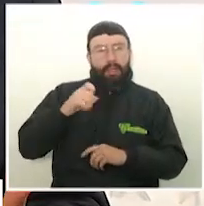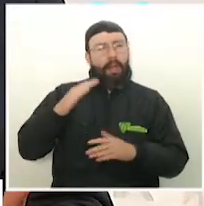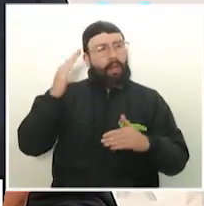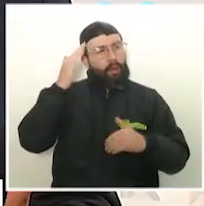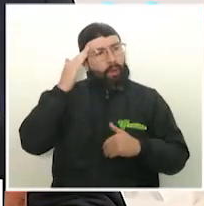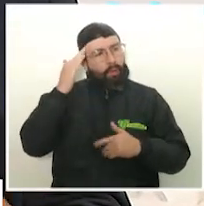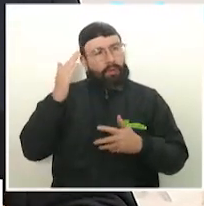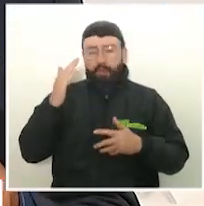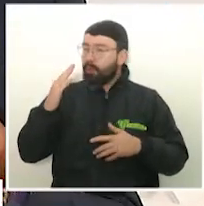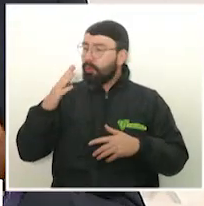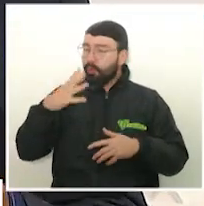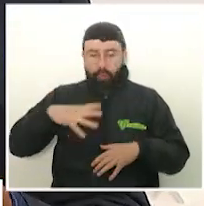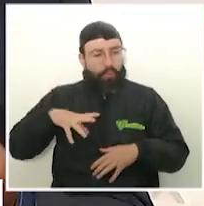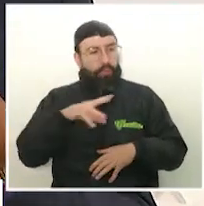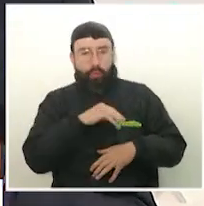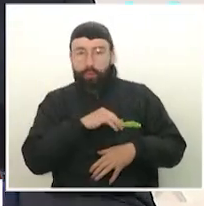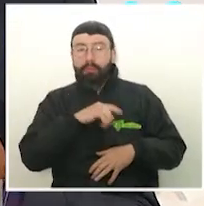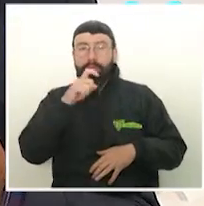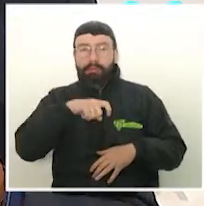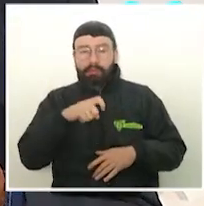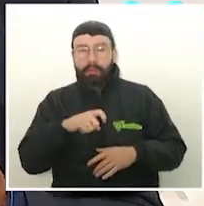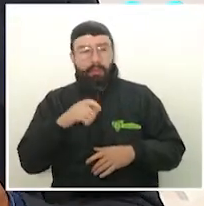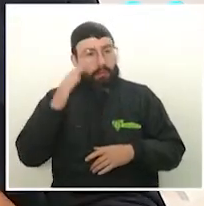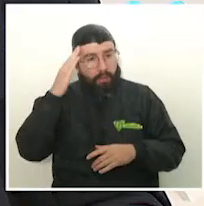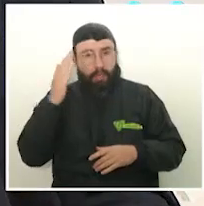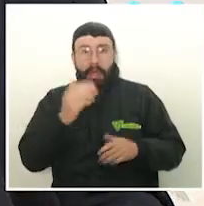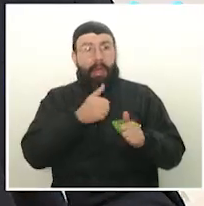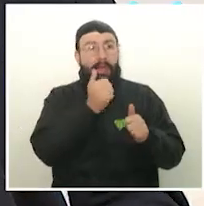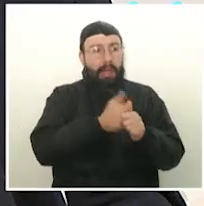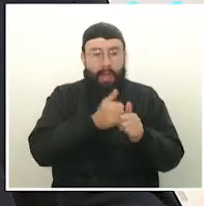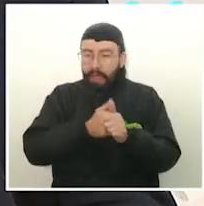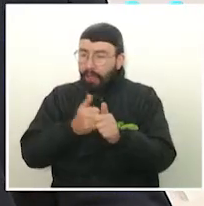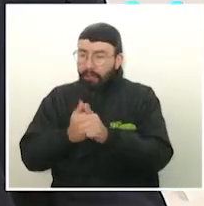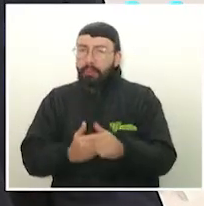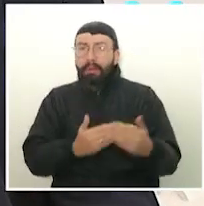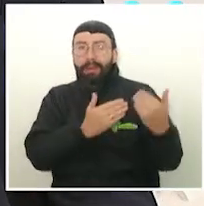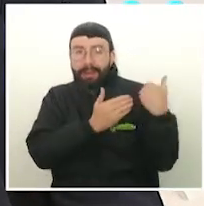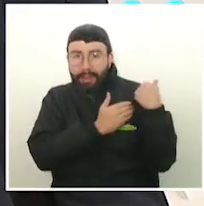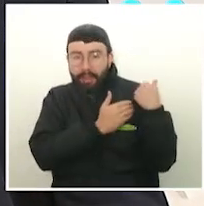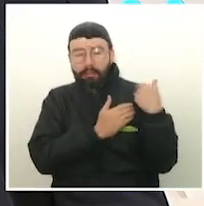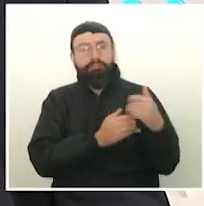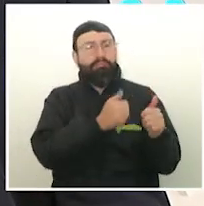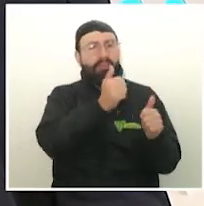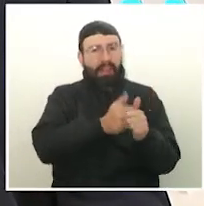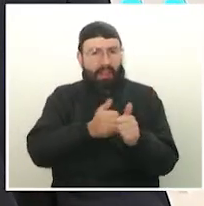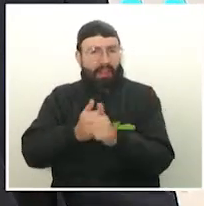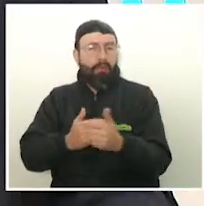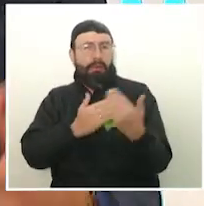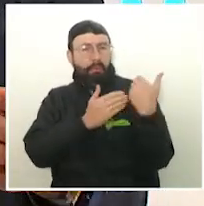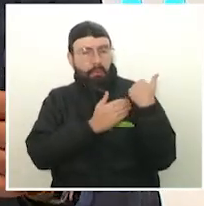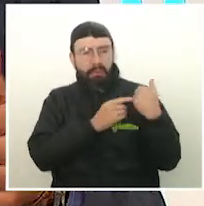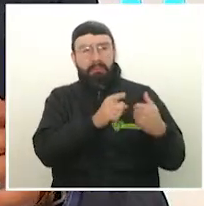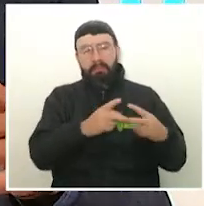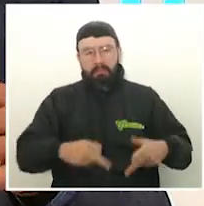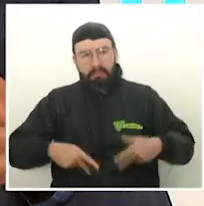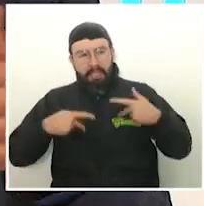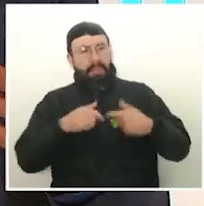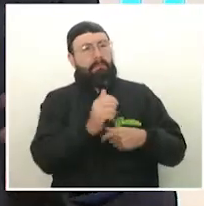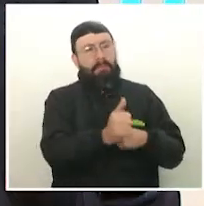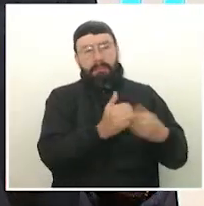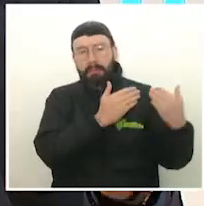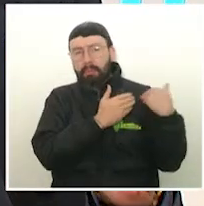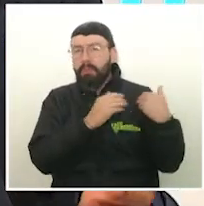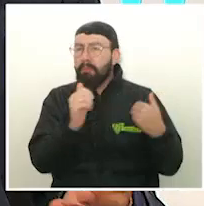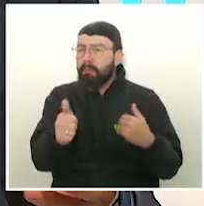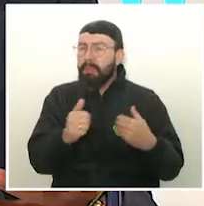humanos, de saber que cada uno es responsable de su propia vida y su propia salud. Porque es que estamos buscando a ver